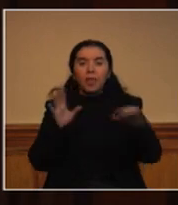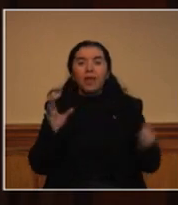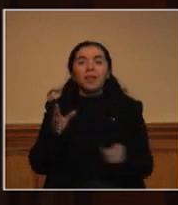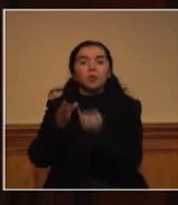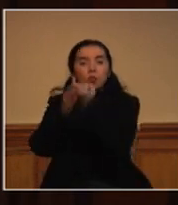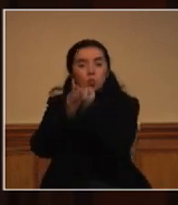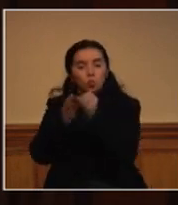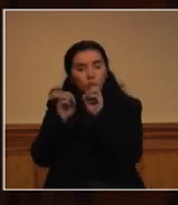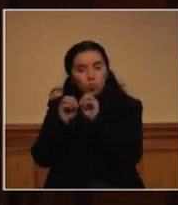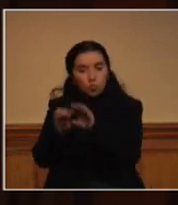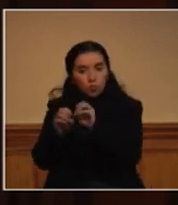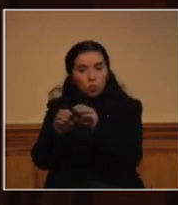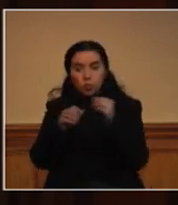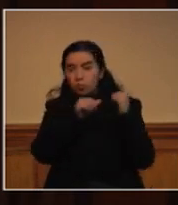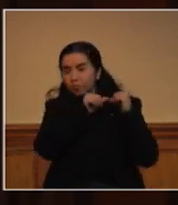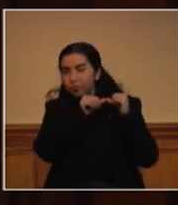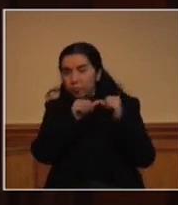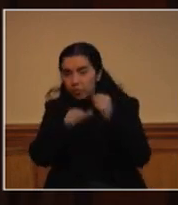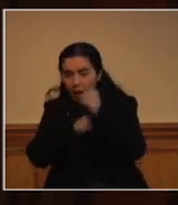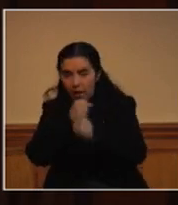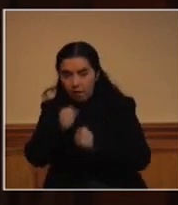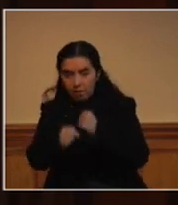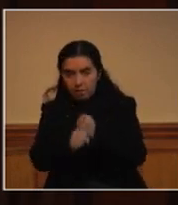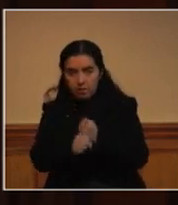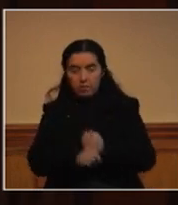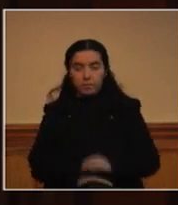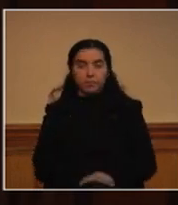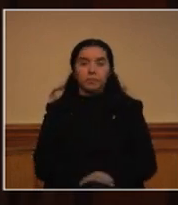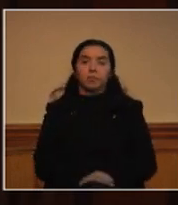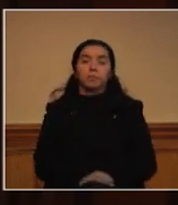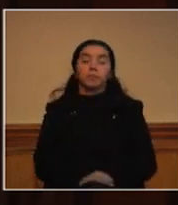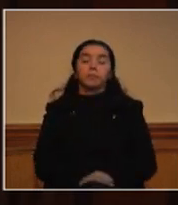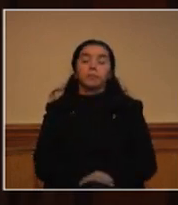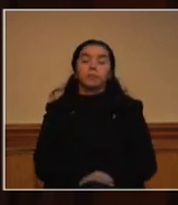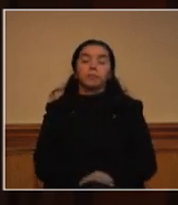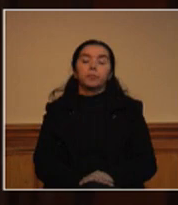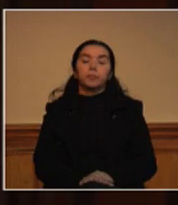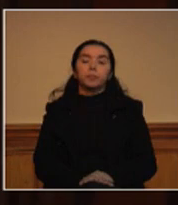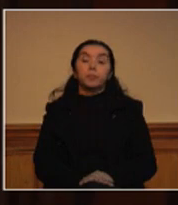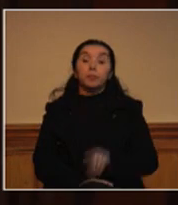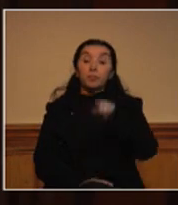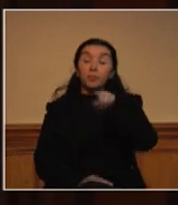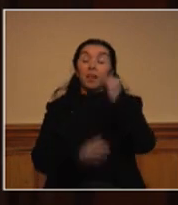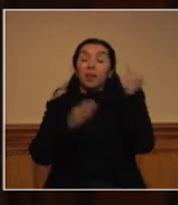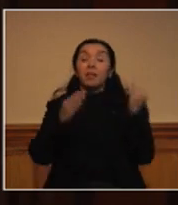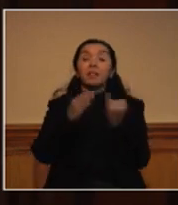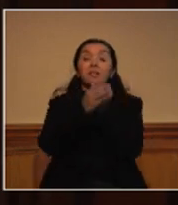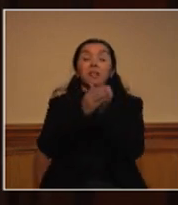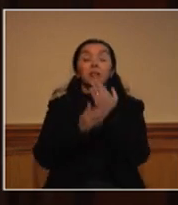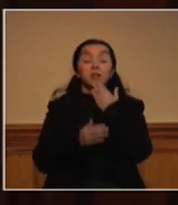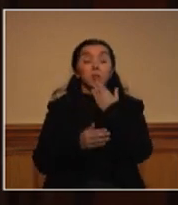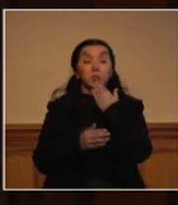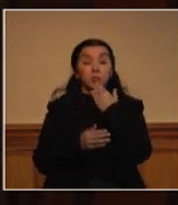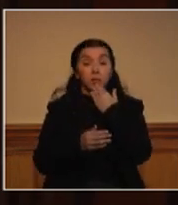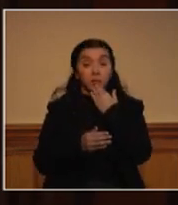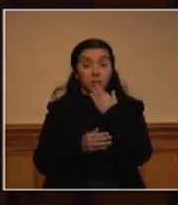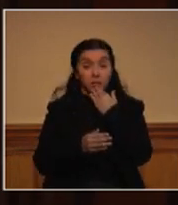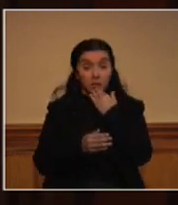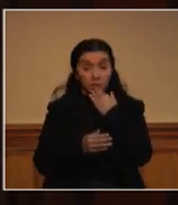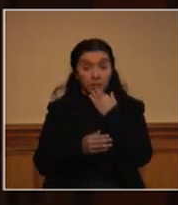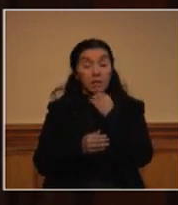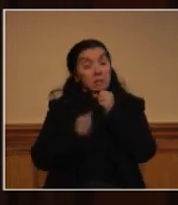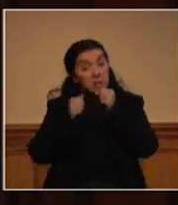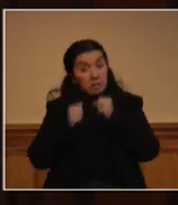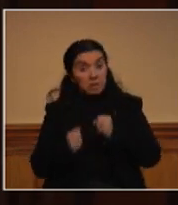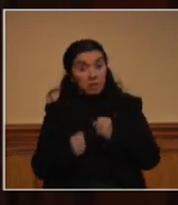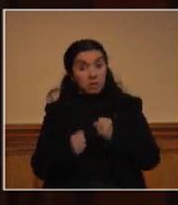hemos tenido en estos últimos años. Por otra parte, esta inclusión también ha sido